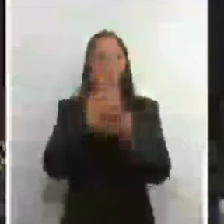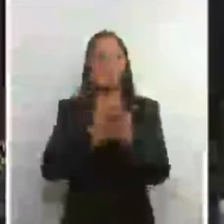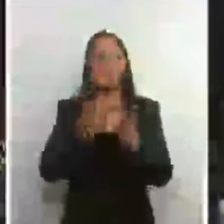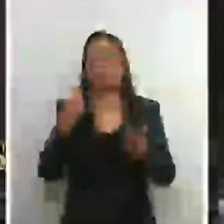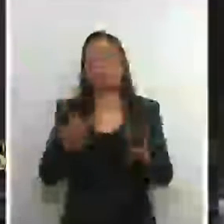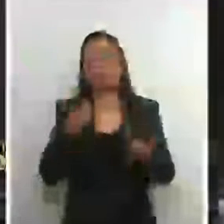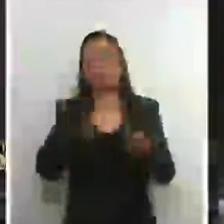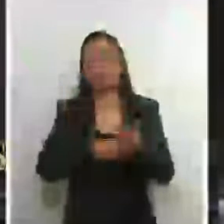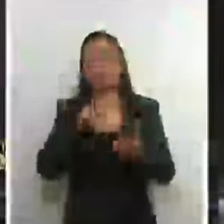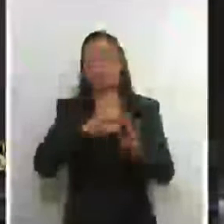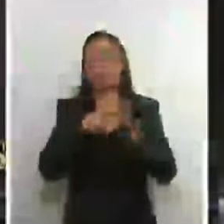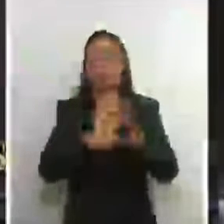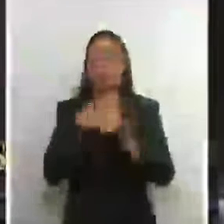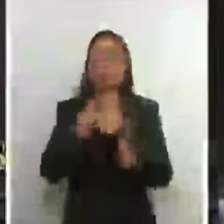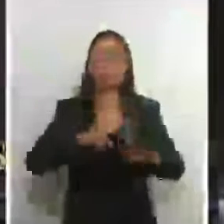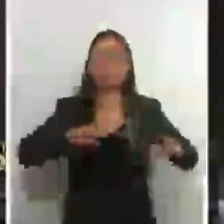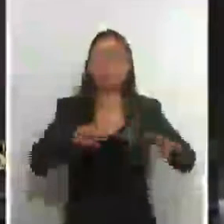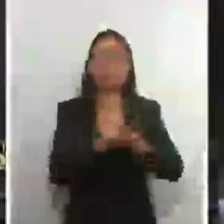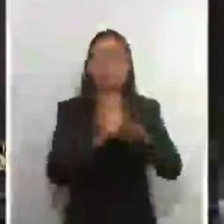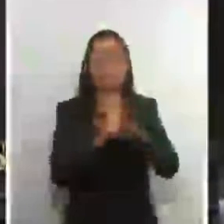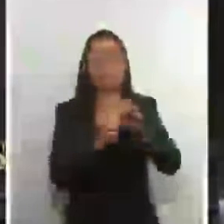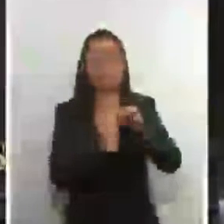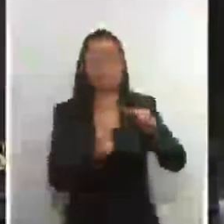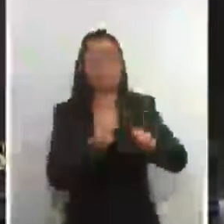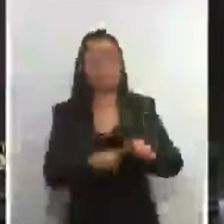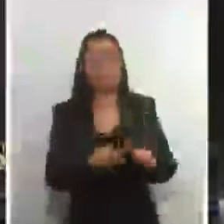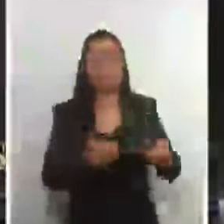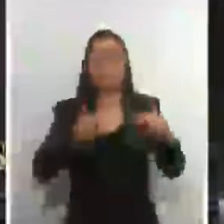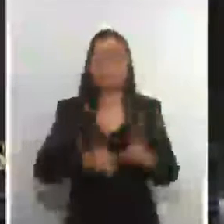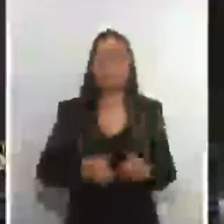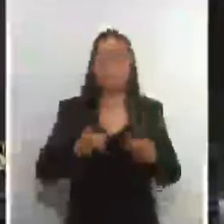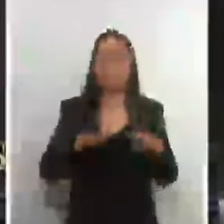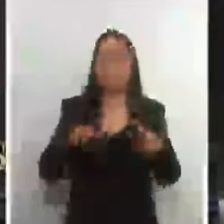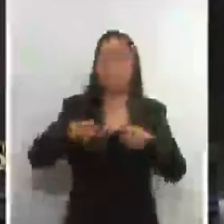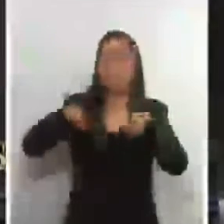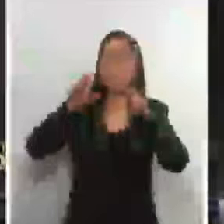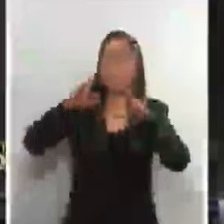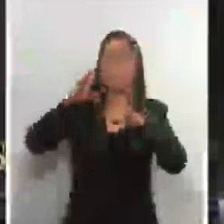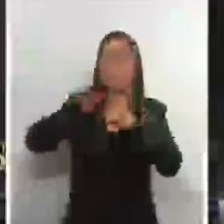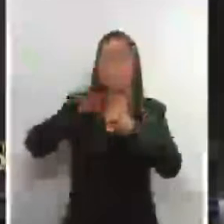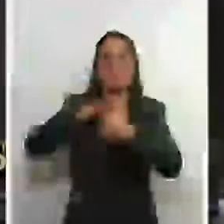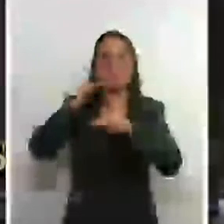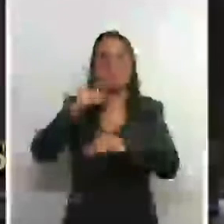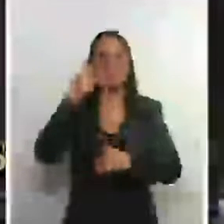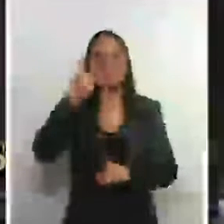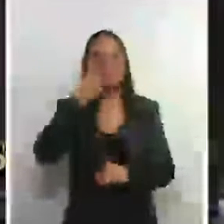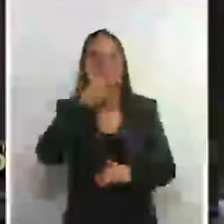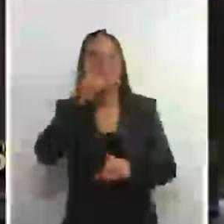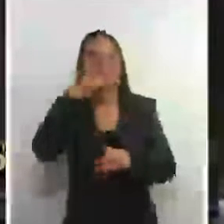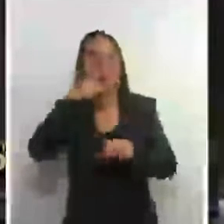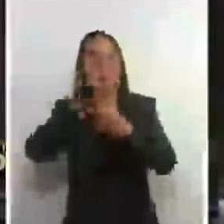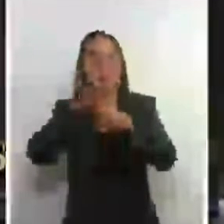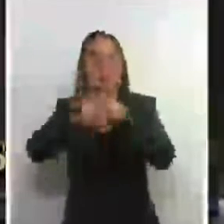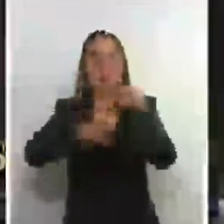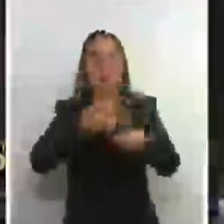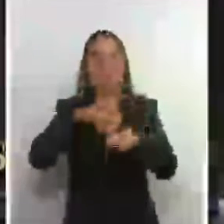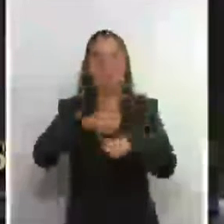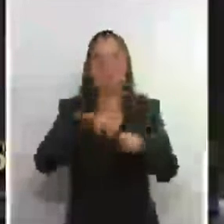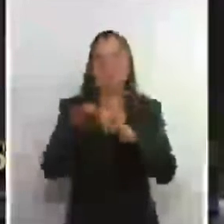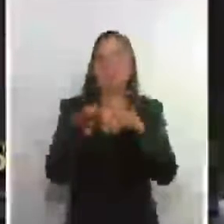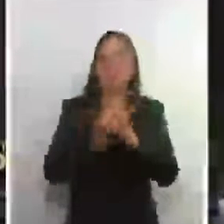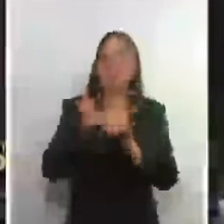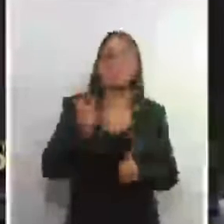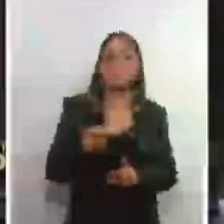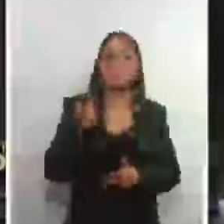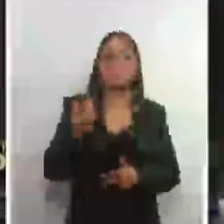42, numeral 3 para el reglamento del Gobierno Interior. Ábrase el sistema electrónico por 1 minuto para proceder a la votación del